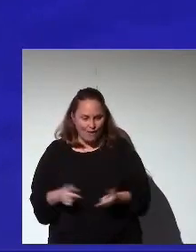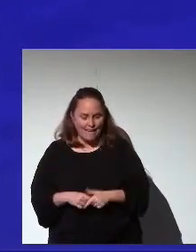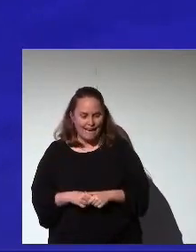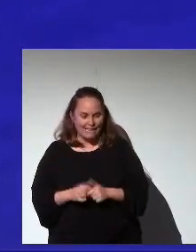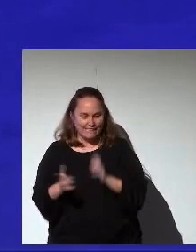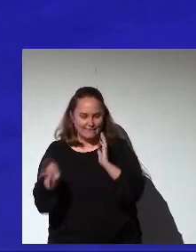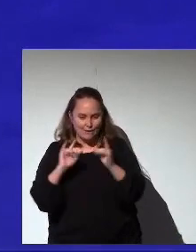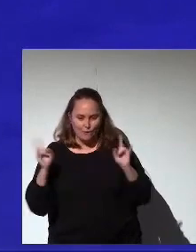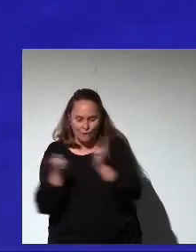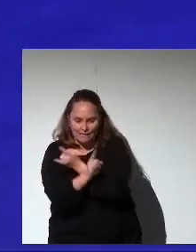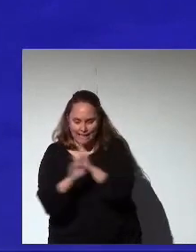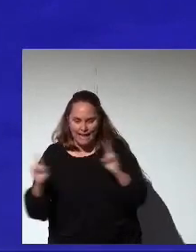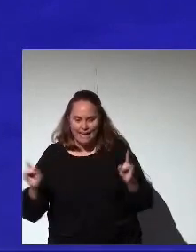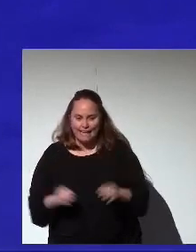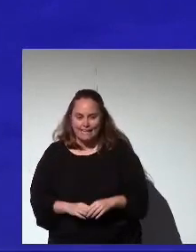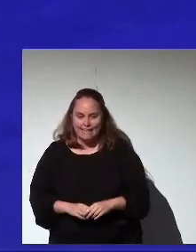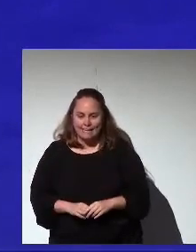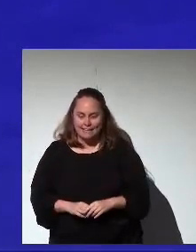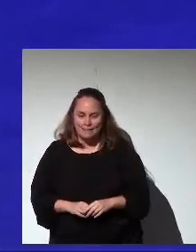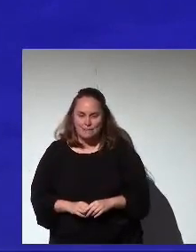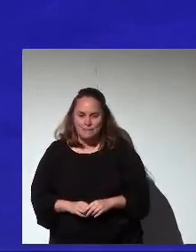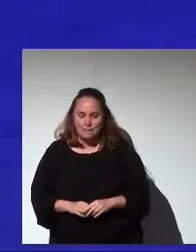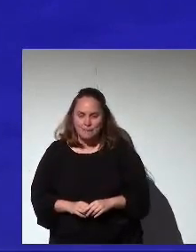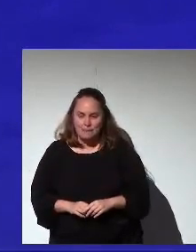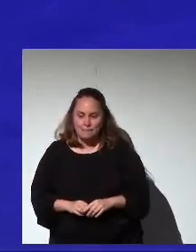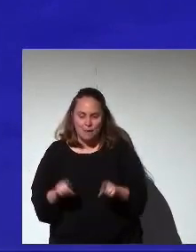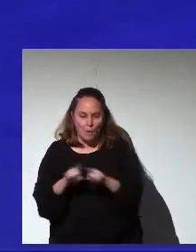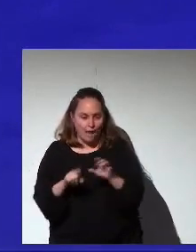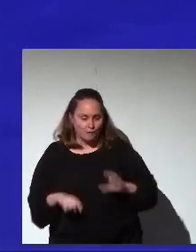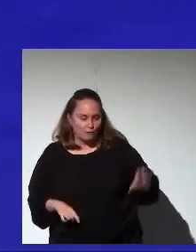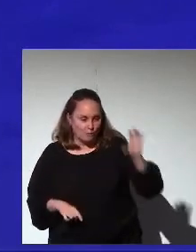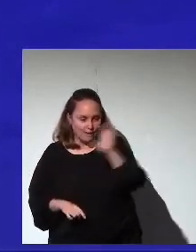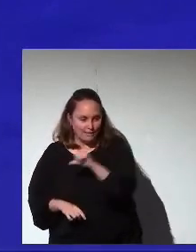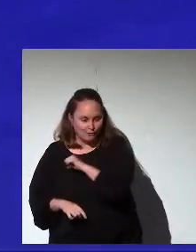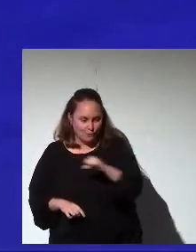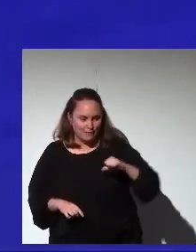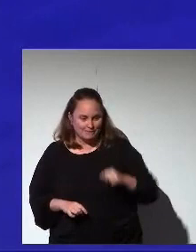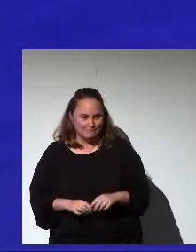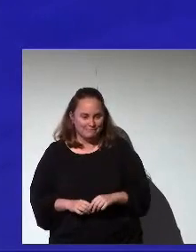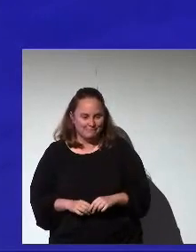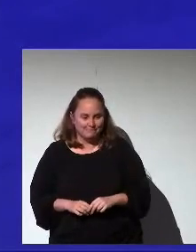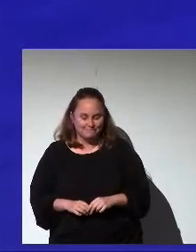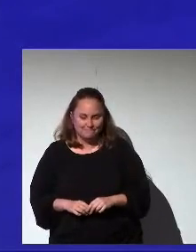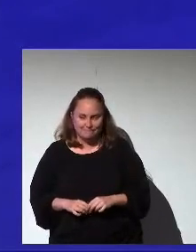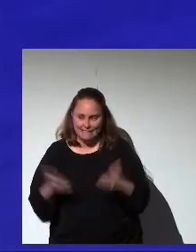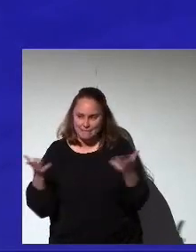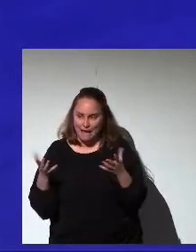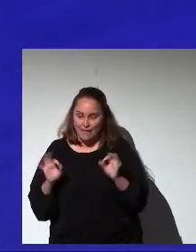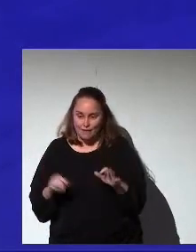forestal. Y exactamente igual pasa con las comunidades autónomas en relación con emergencias de carácter